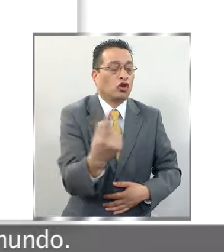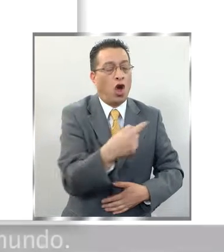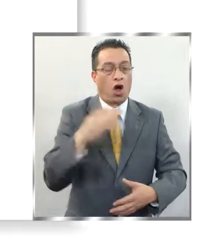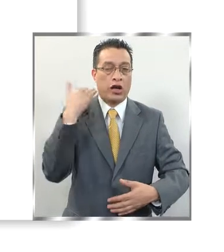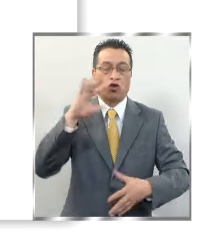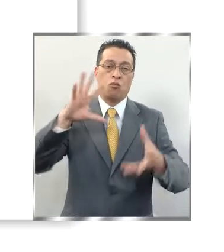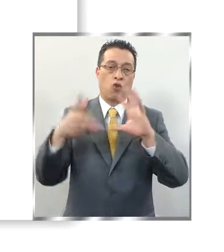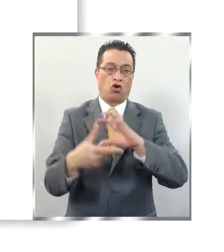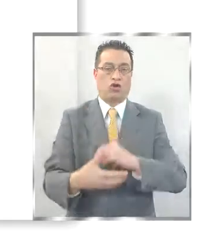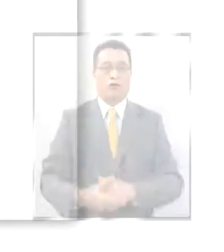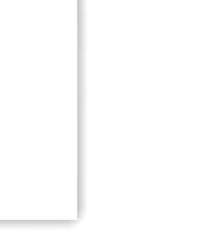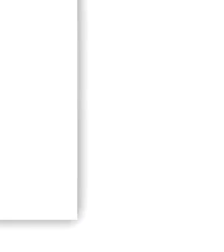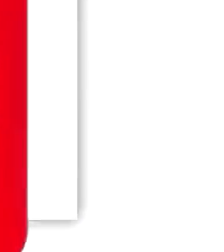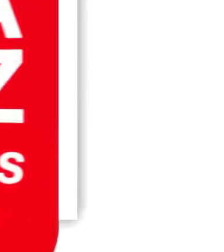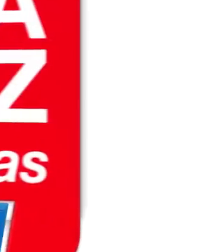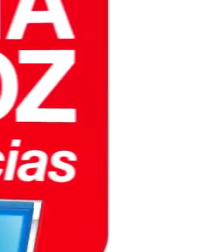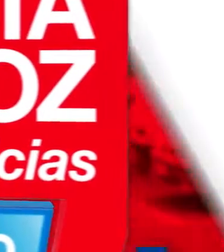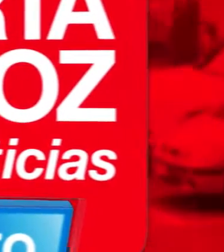niños del mundo.